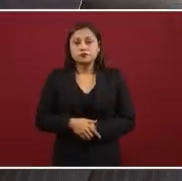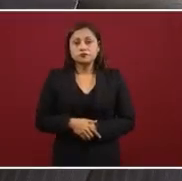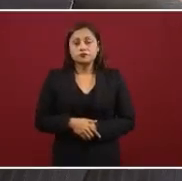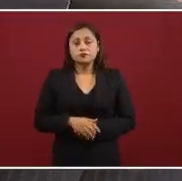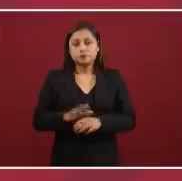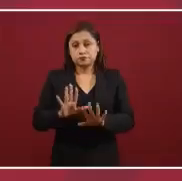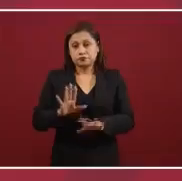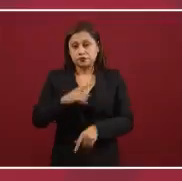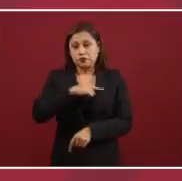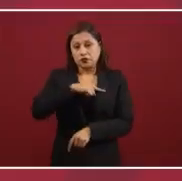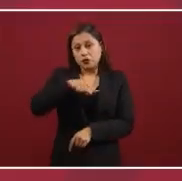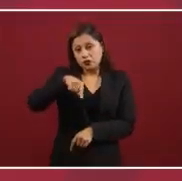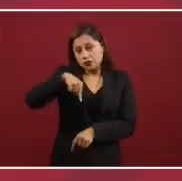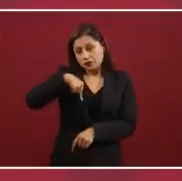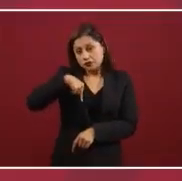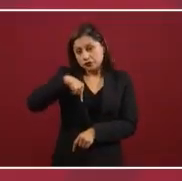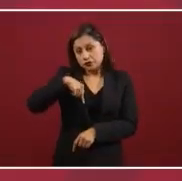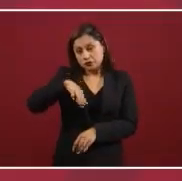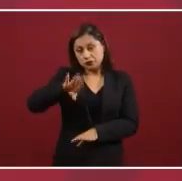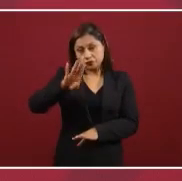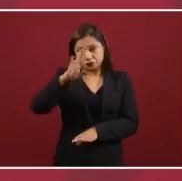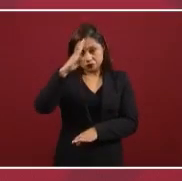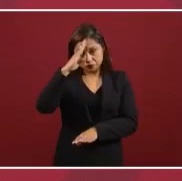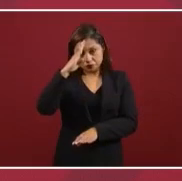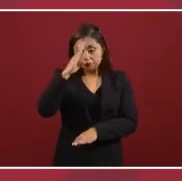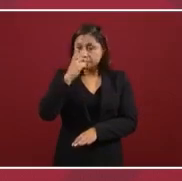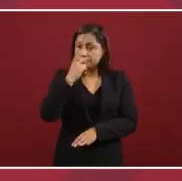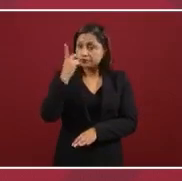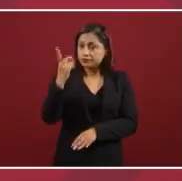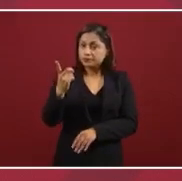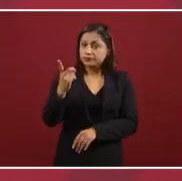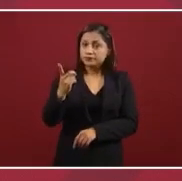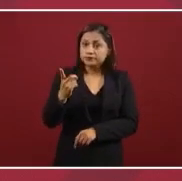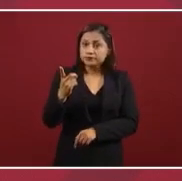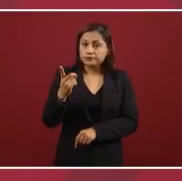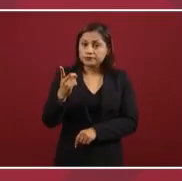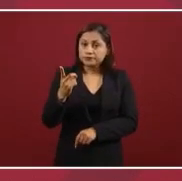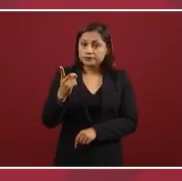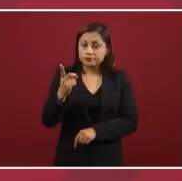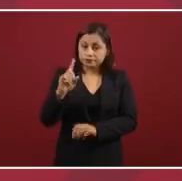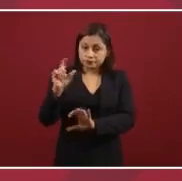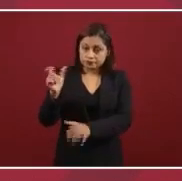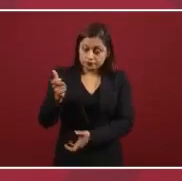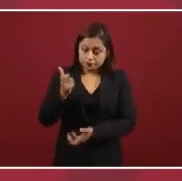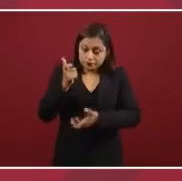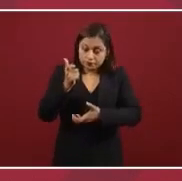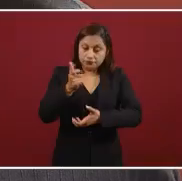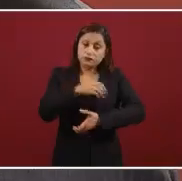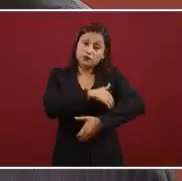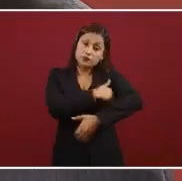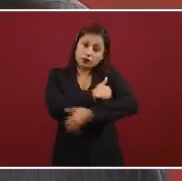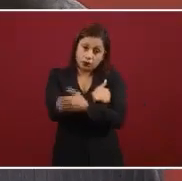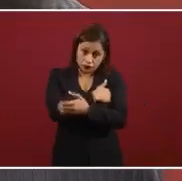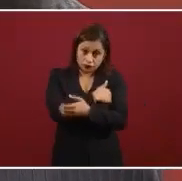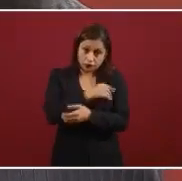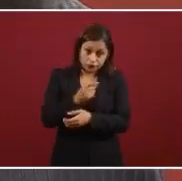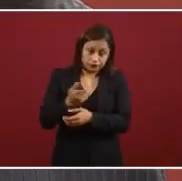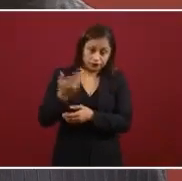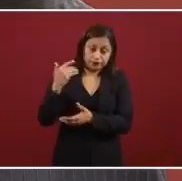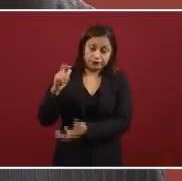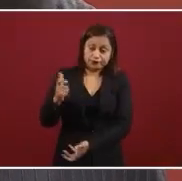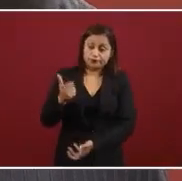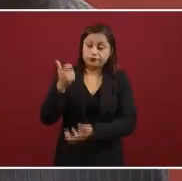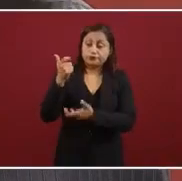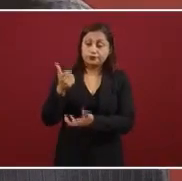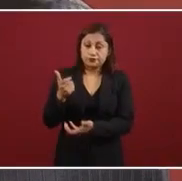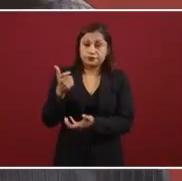nosotros sostenemos que esos fondos tienen que ir